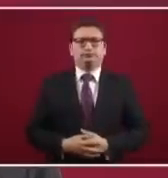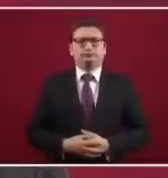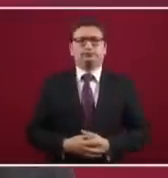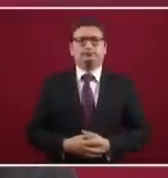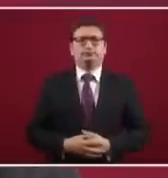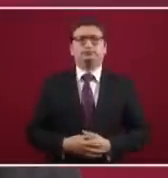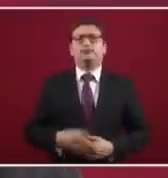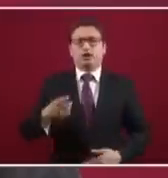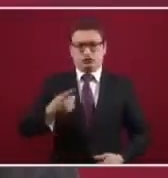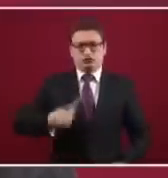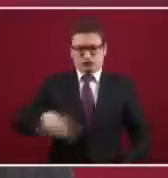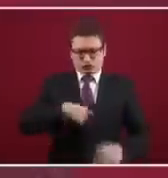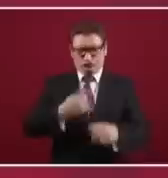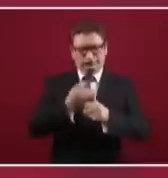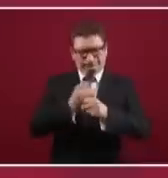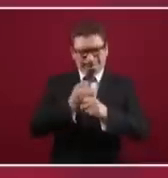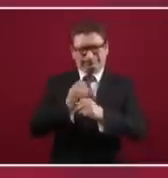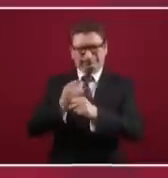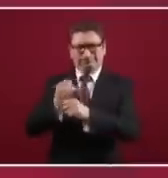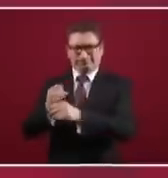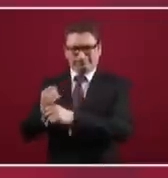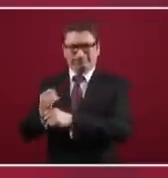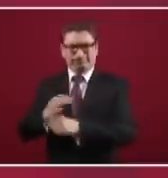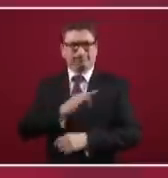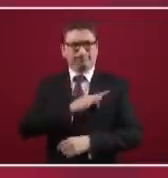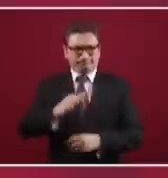que se haga una investigación